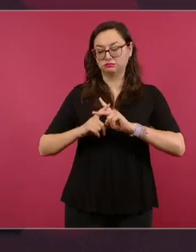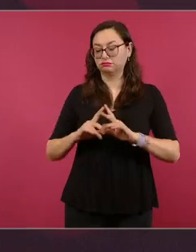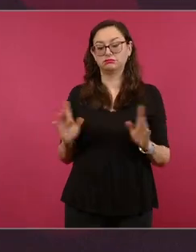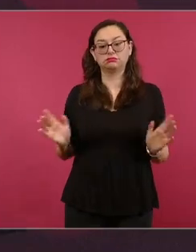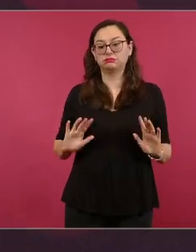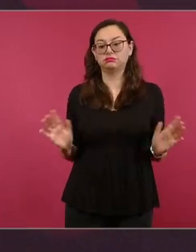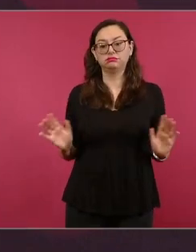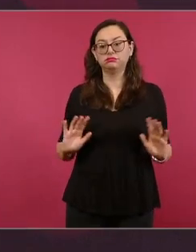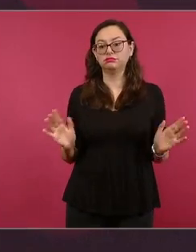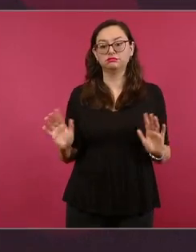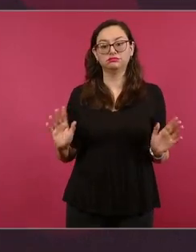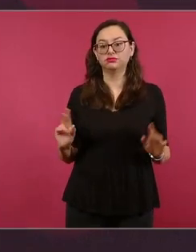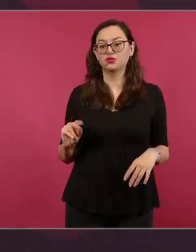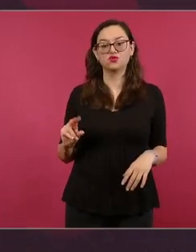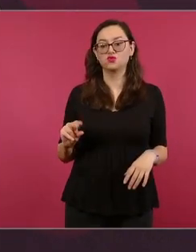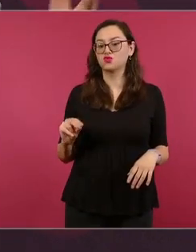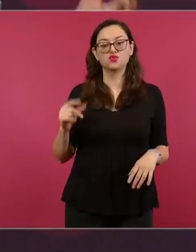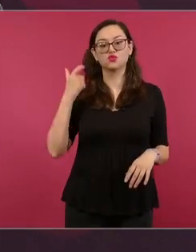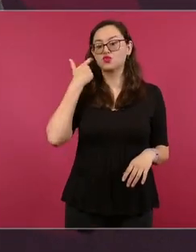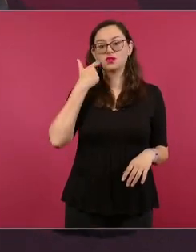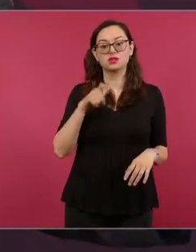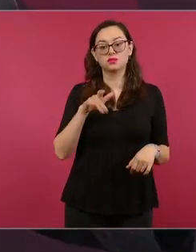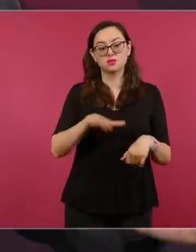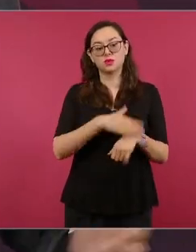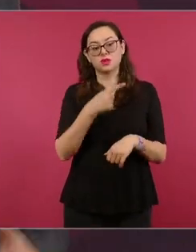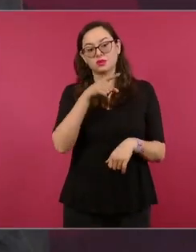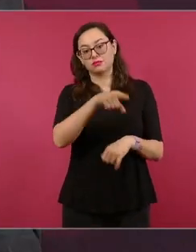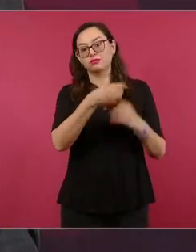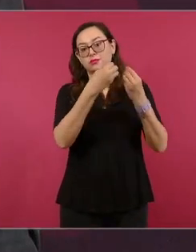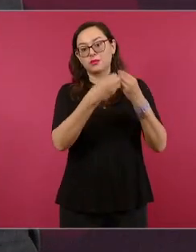porque no iba a ganar Calderón,